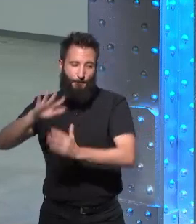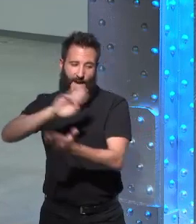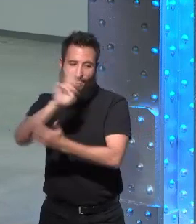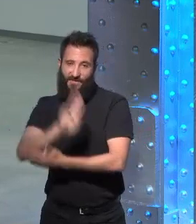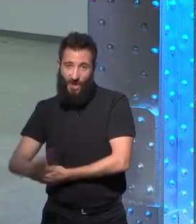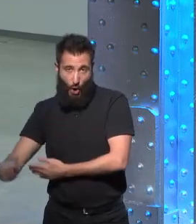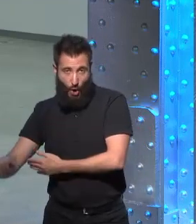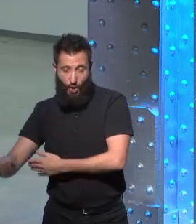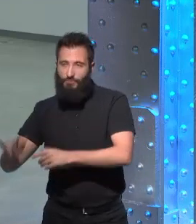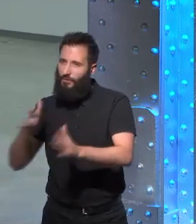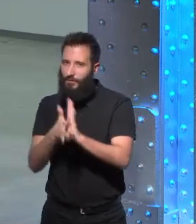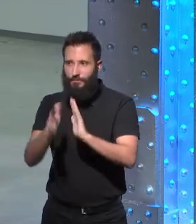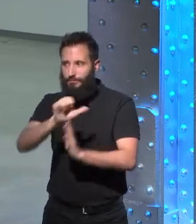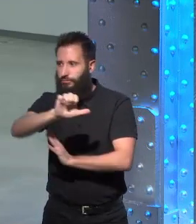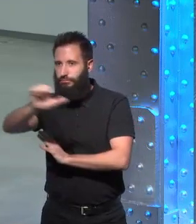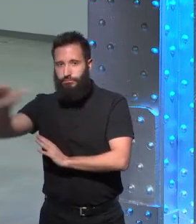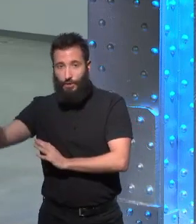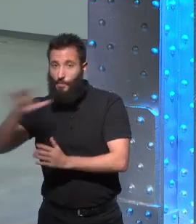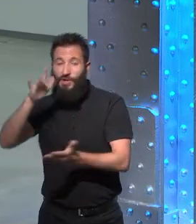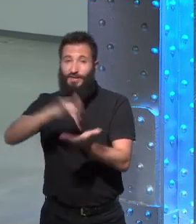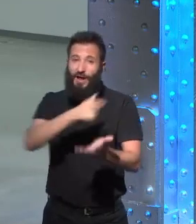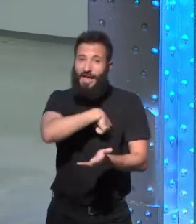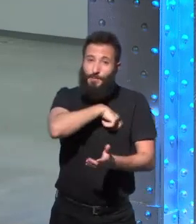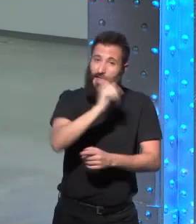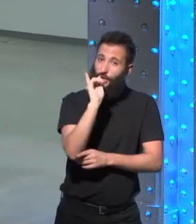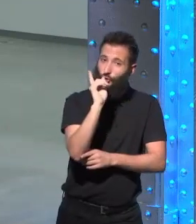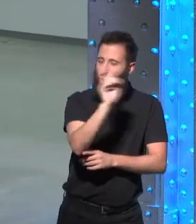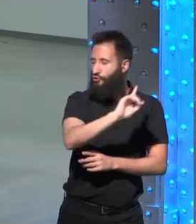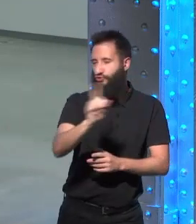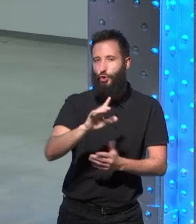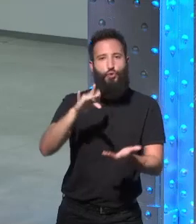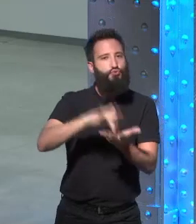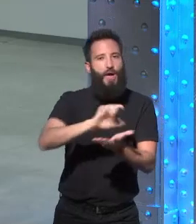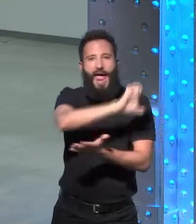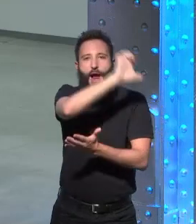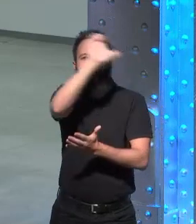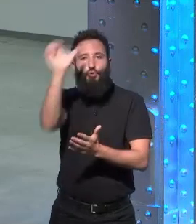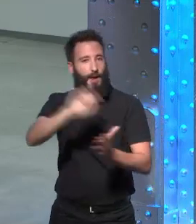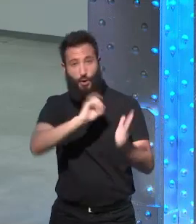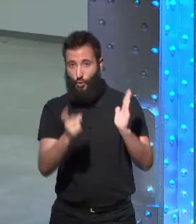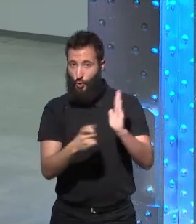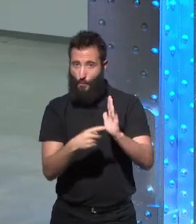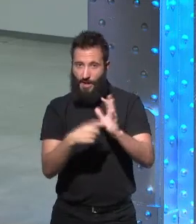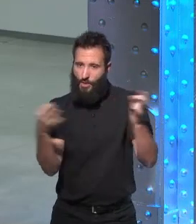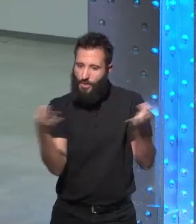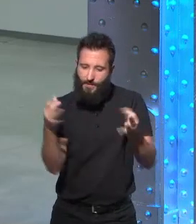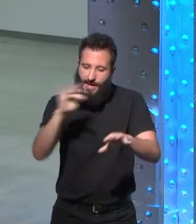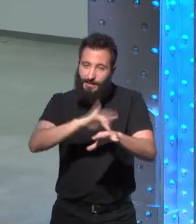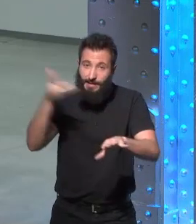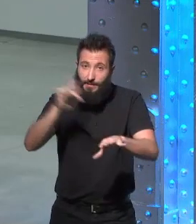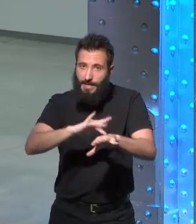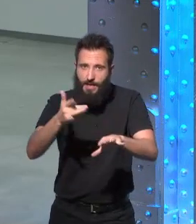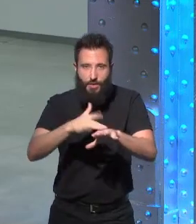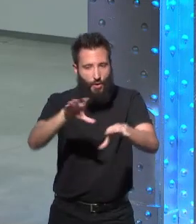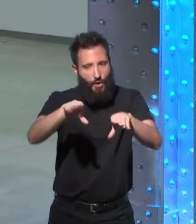Es importante que no solamente España, sino que toda Europa, como bloque, nos tomemos esto de la digitalización en